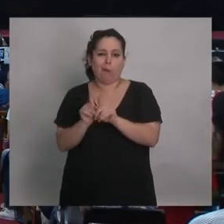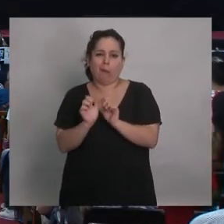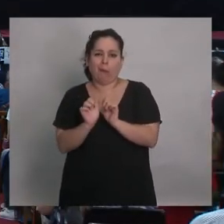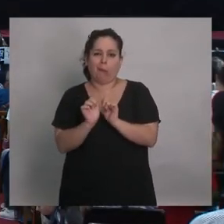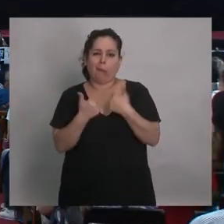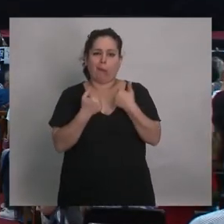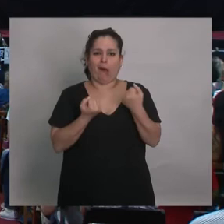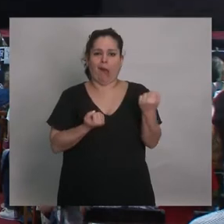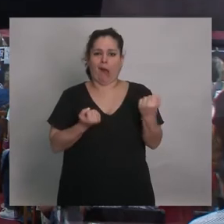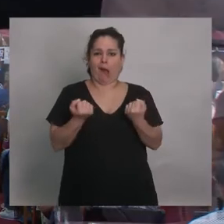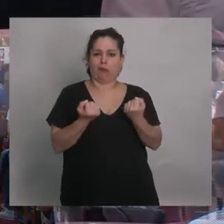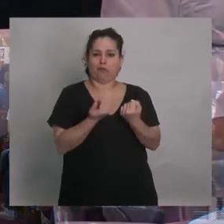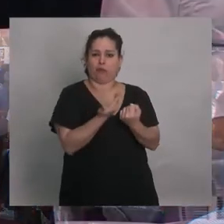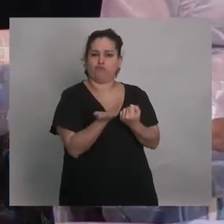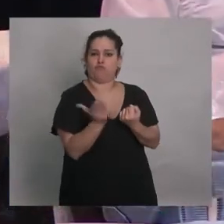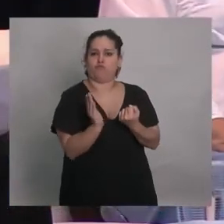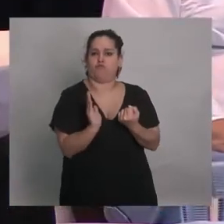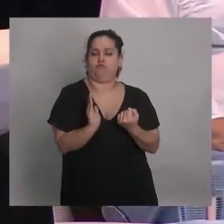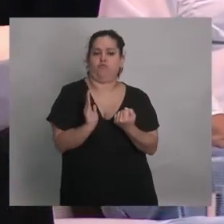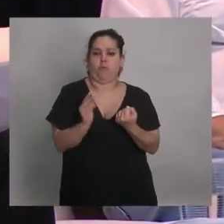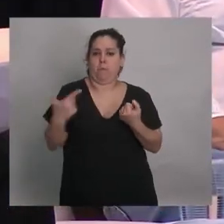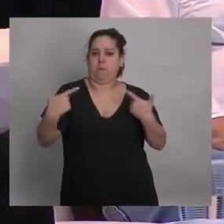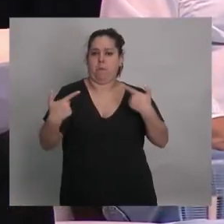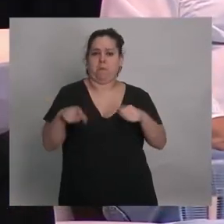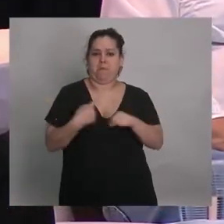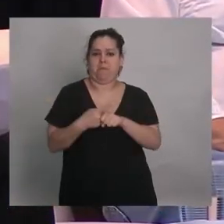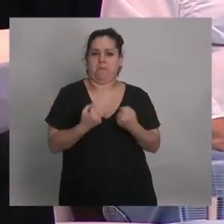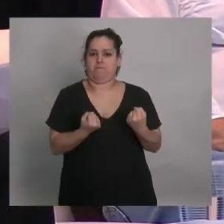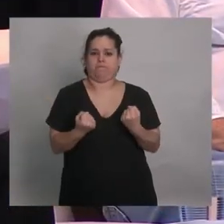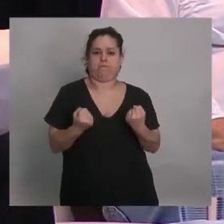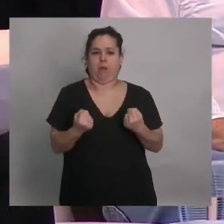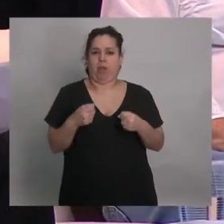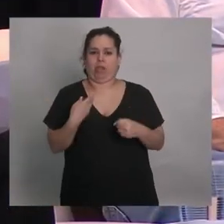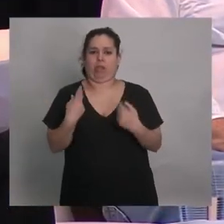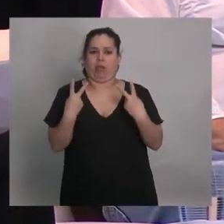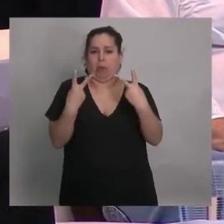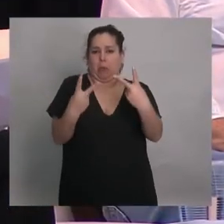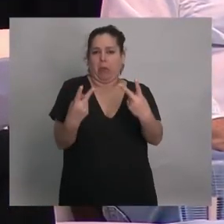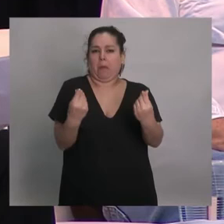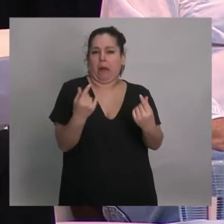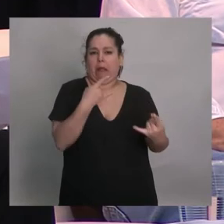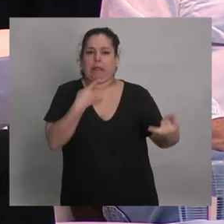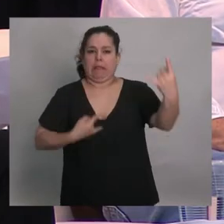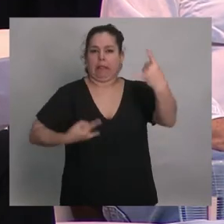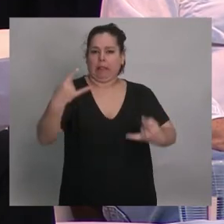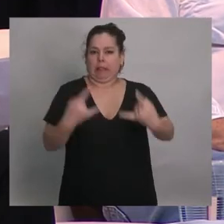en autos blindados hacen ver calumnias a mentir con naturalidad